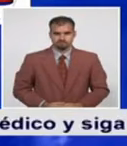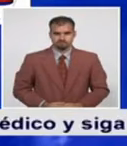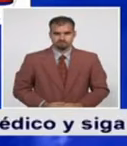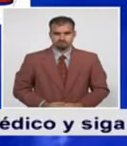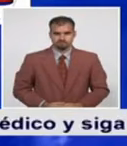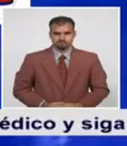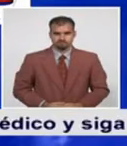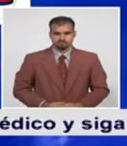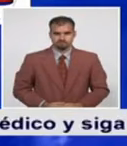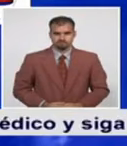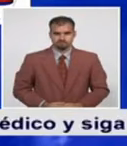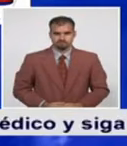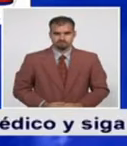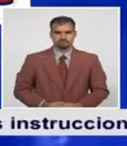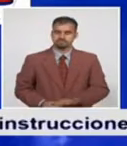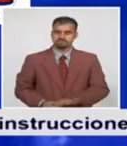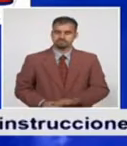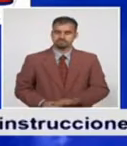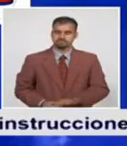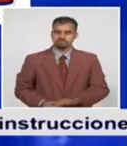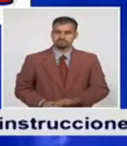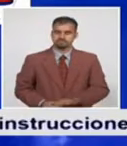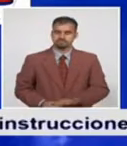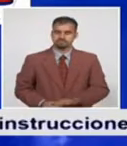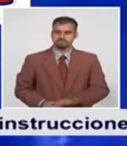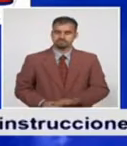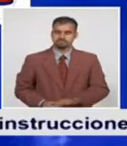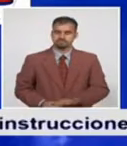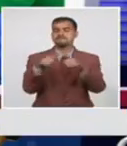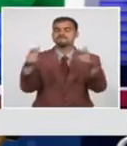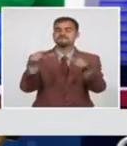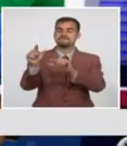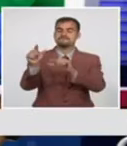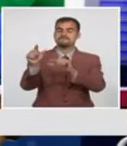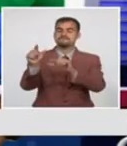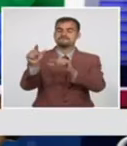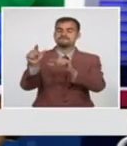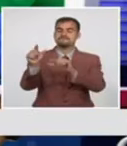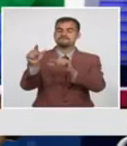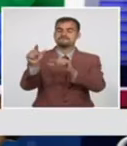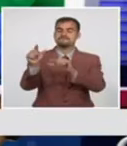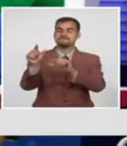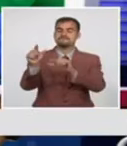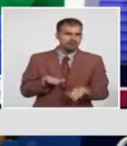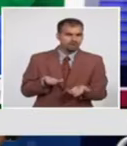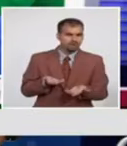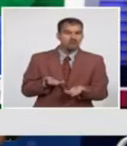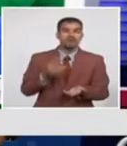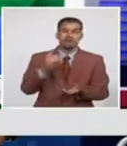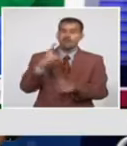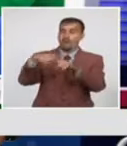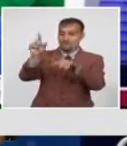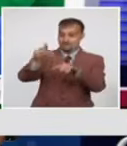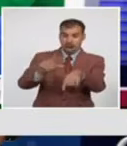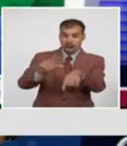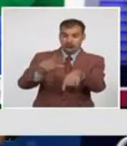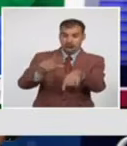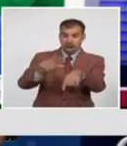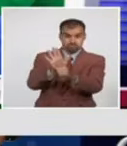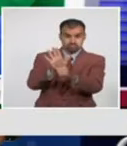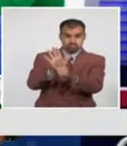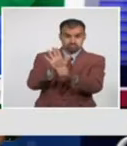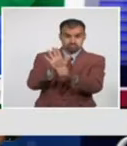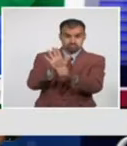decía, el 95,7% contactos de casos confirmados, predominando este grupo de